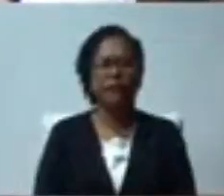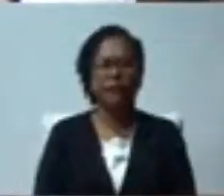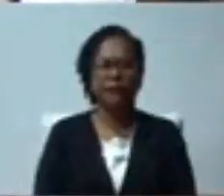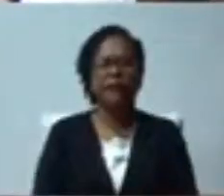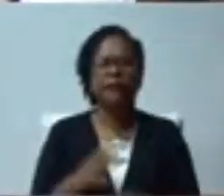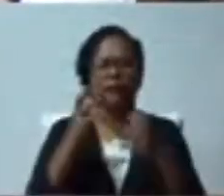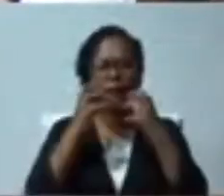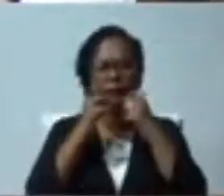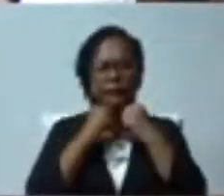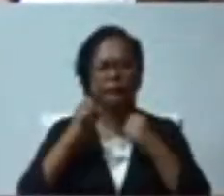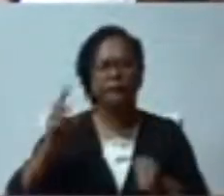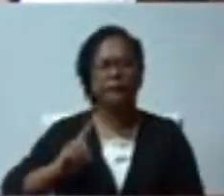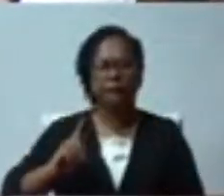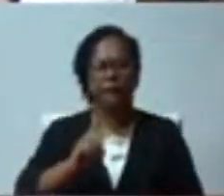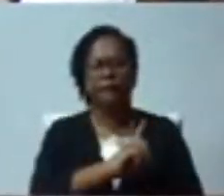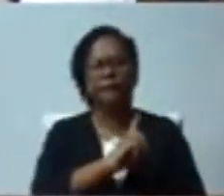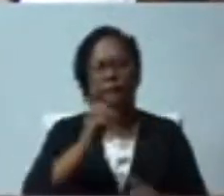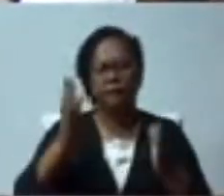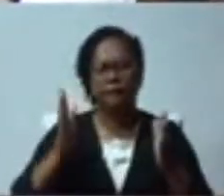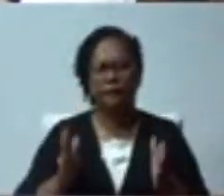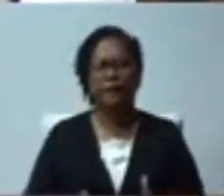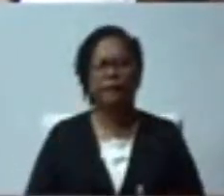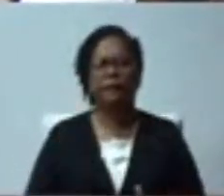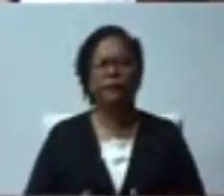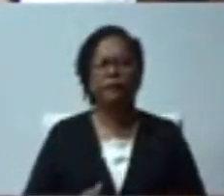la intervención del